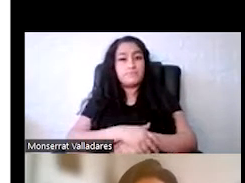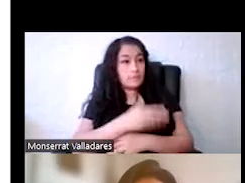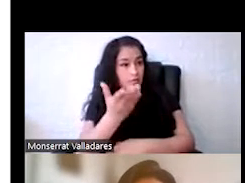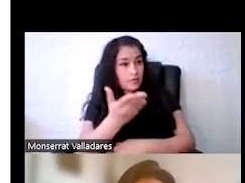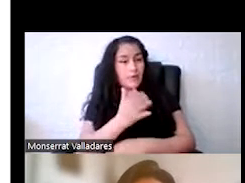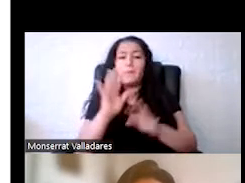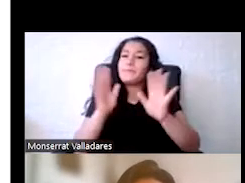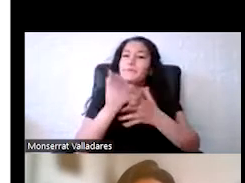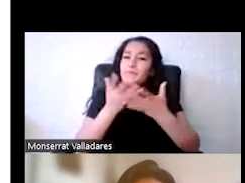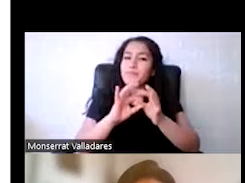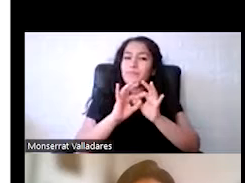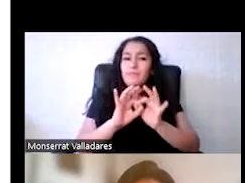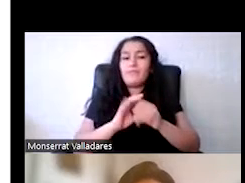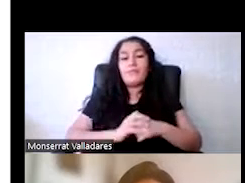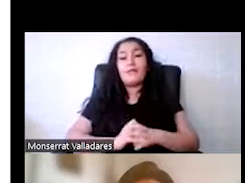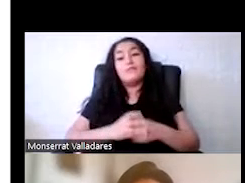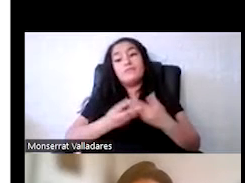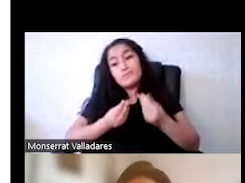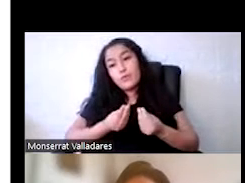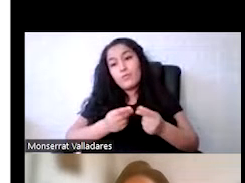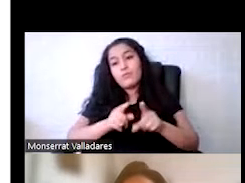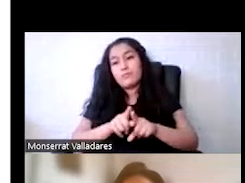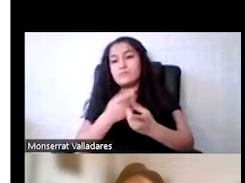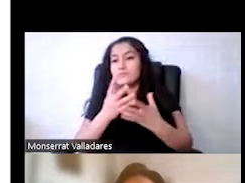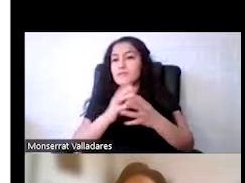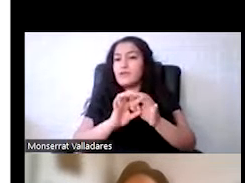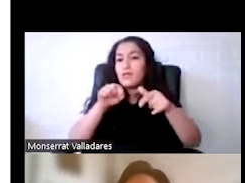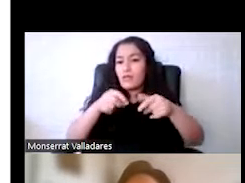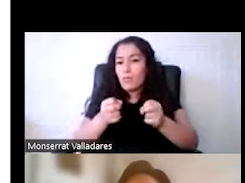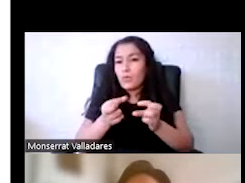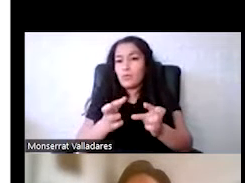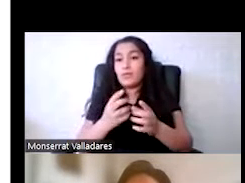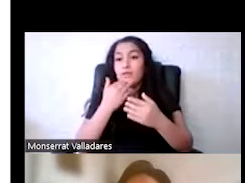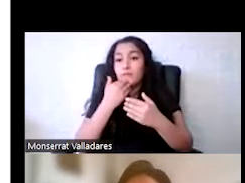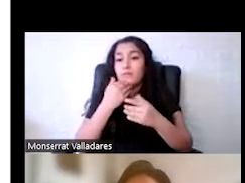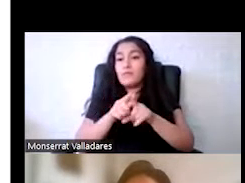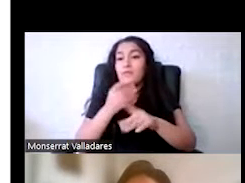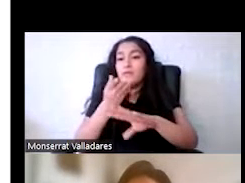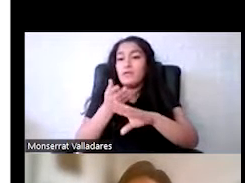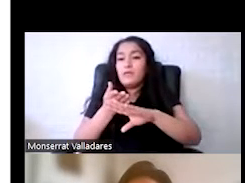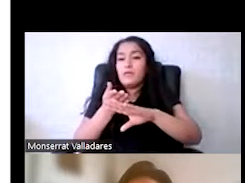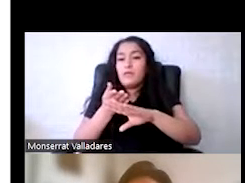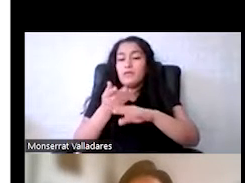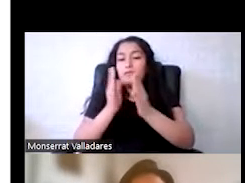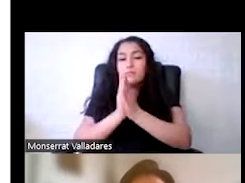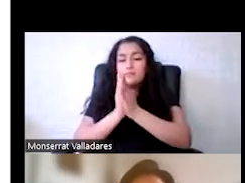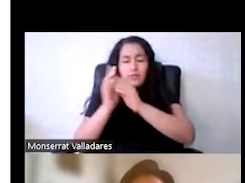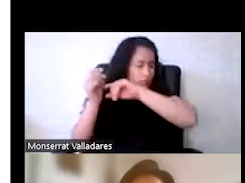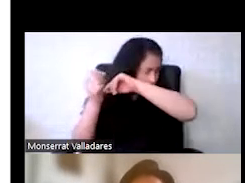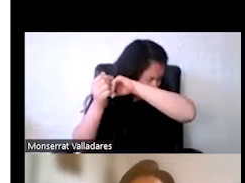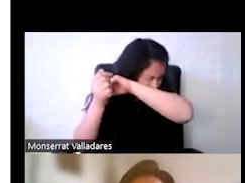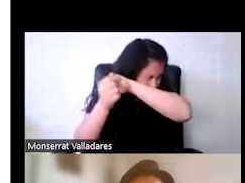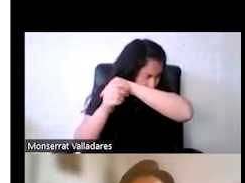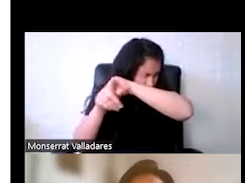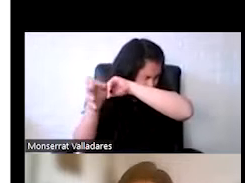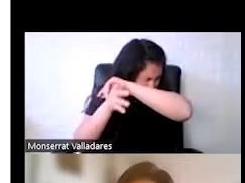Hola, muchas gracias por esta instancia. Te voy a pedir, por favor, Camila, que me vayas diciendo si me